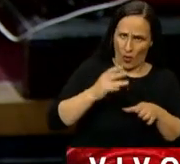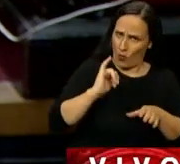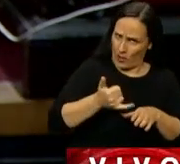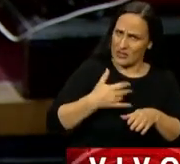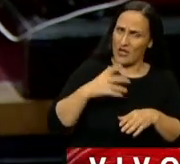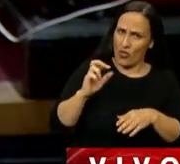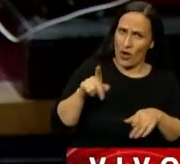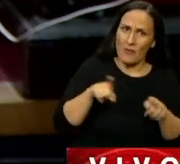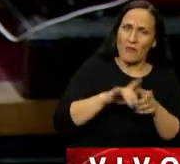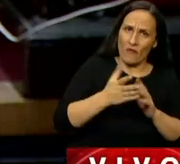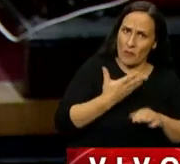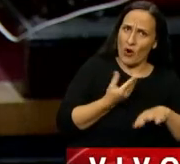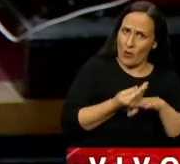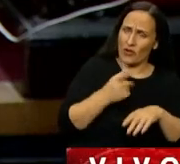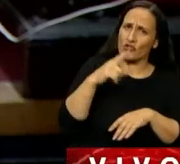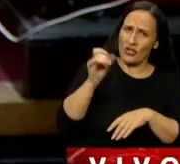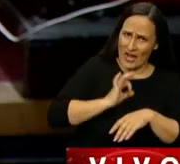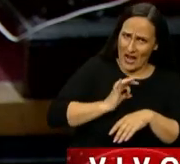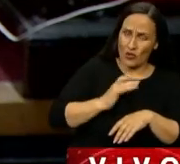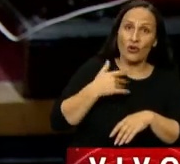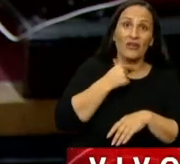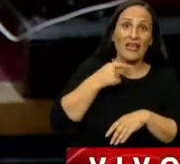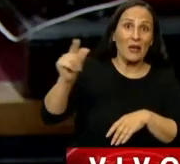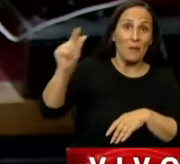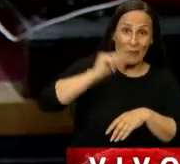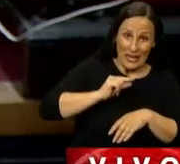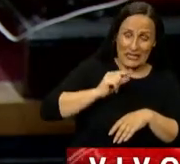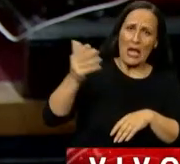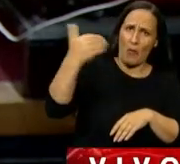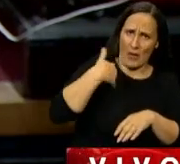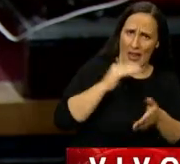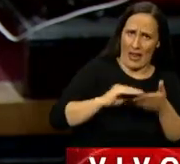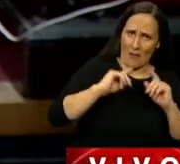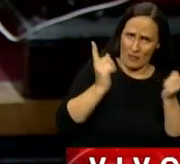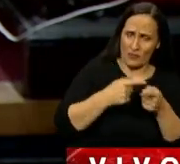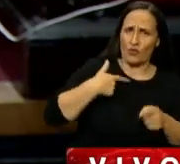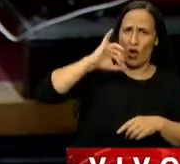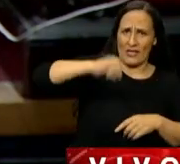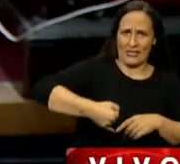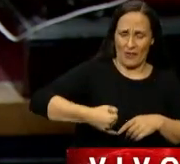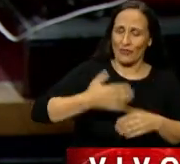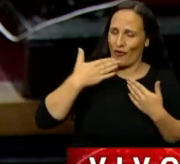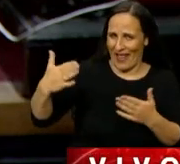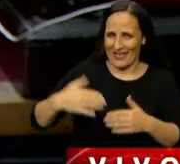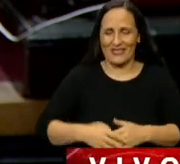tasa que tomó nuestro gobierno y a 100 años. Los que me quieran prestar, por favor, pasan por el despacho y acepto.